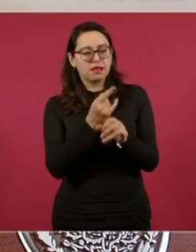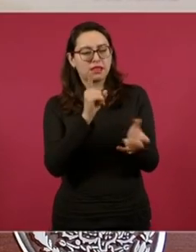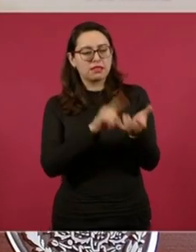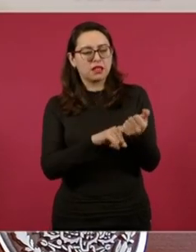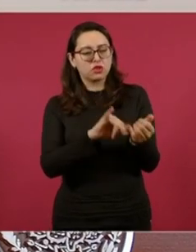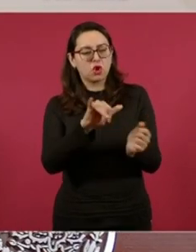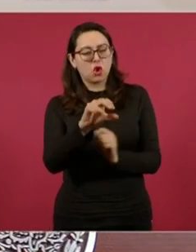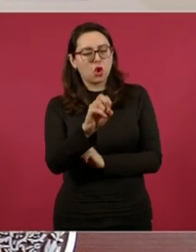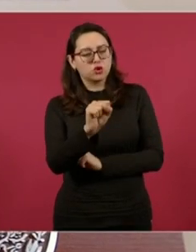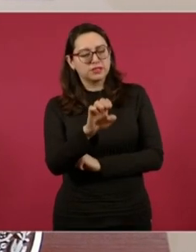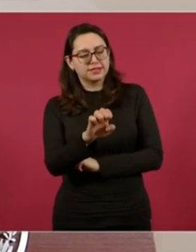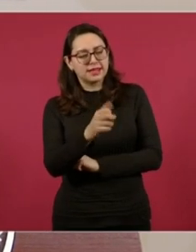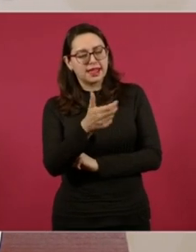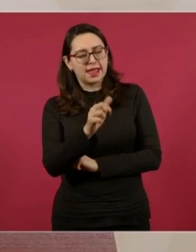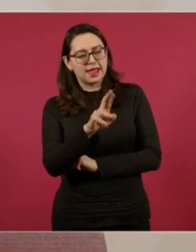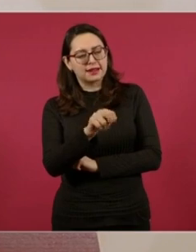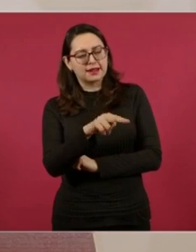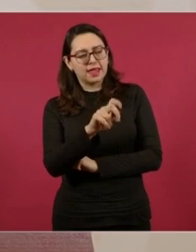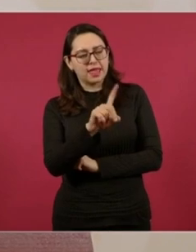Hernández.